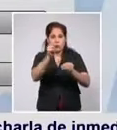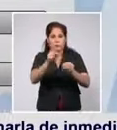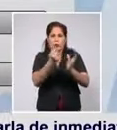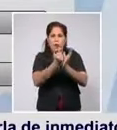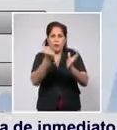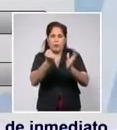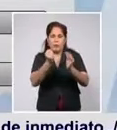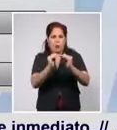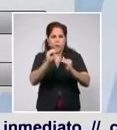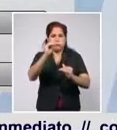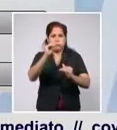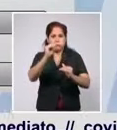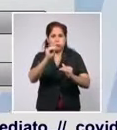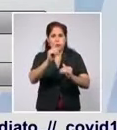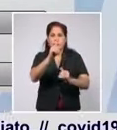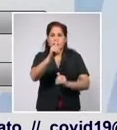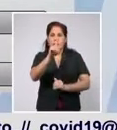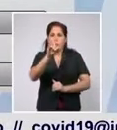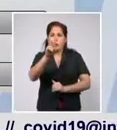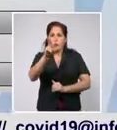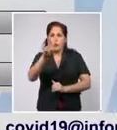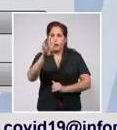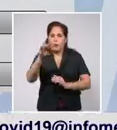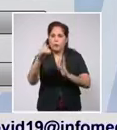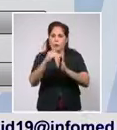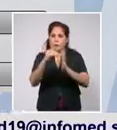asciende a